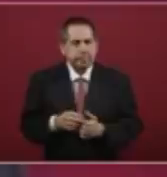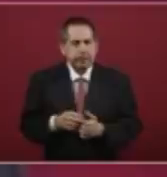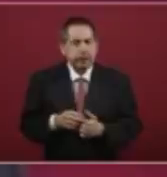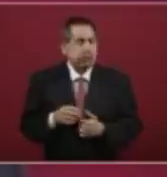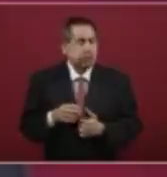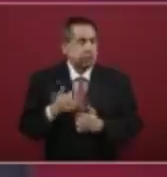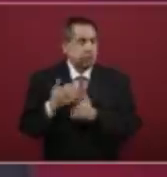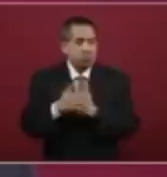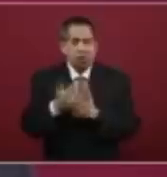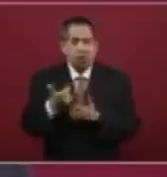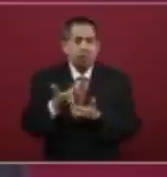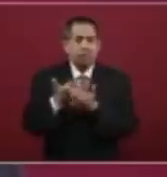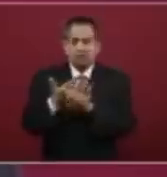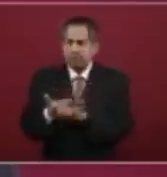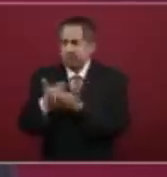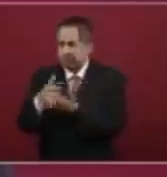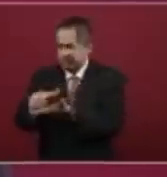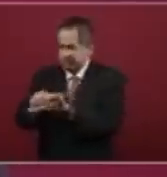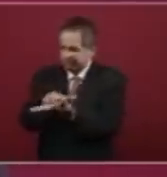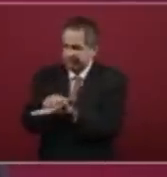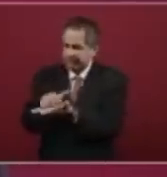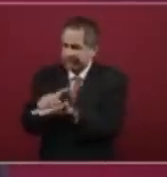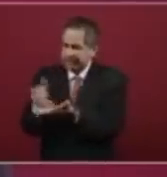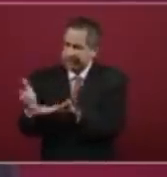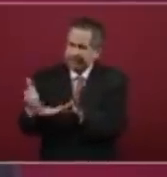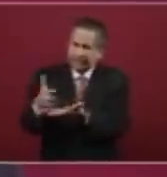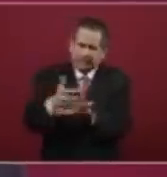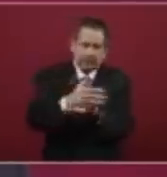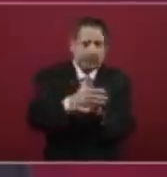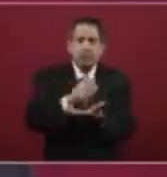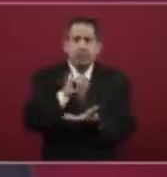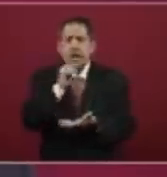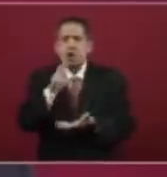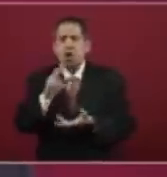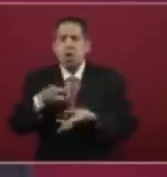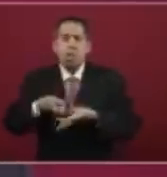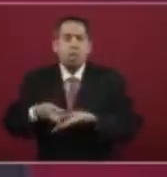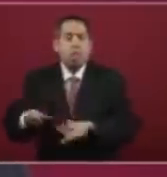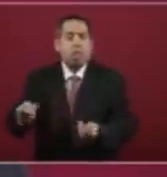muchos fondos, muchos ahorros, porque no hay despilfarro,